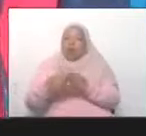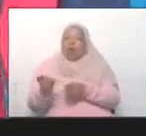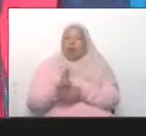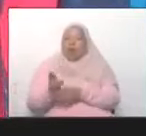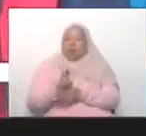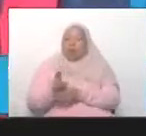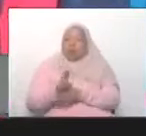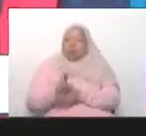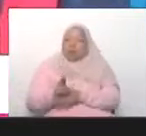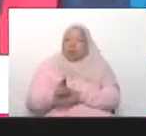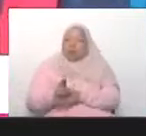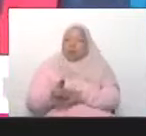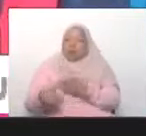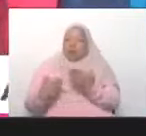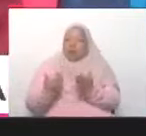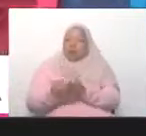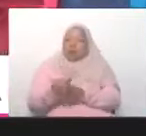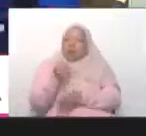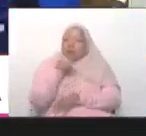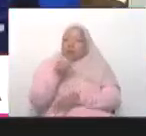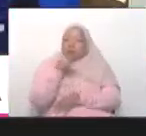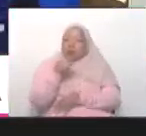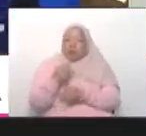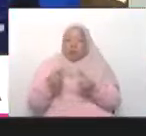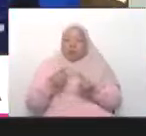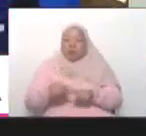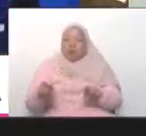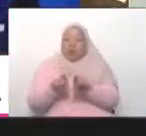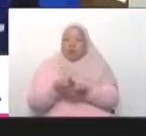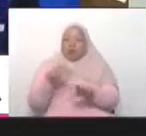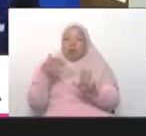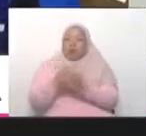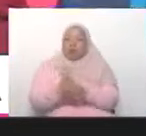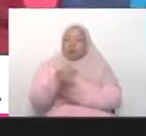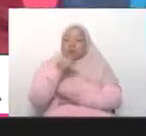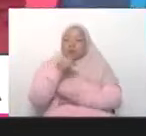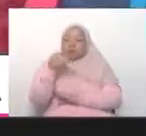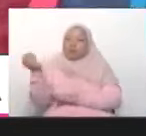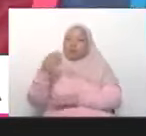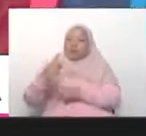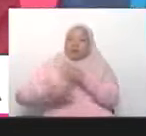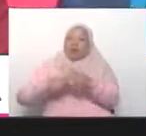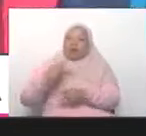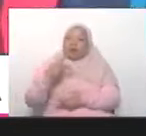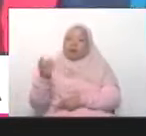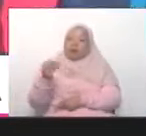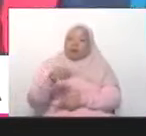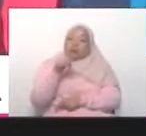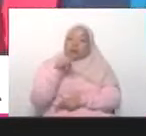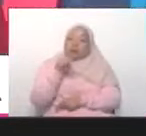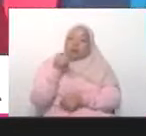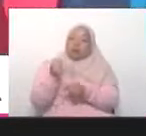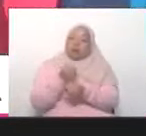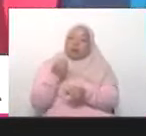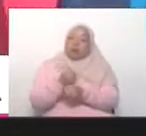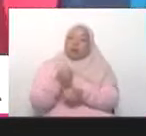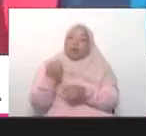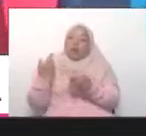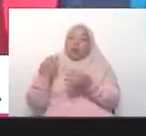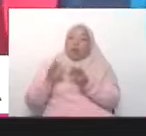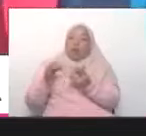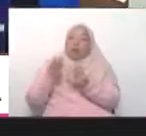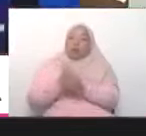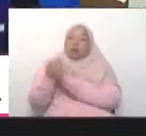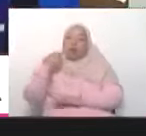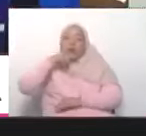automático. En el mes del año que tú la escuches, te llega el espíritu navideño, pero si la escuchas ahorita, como la estamos escuchando, estamos